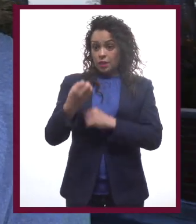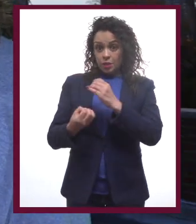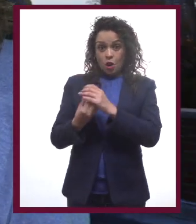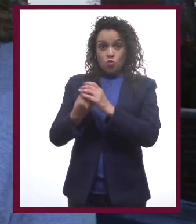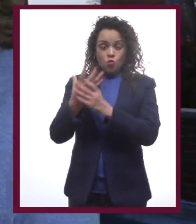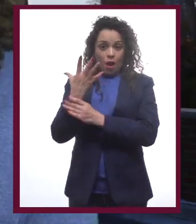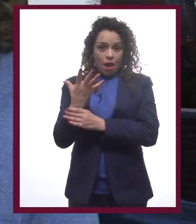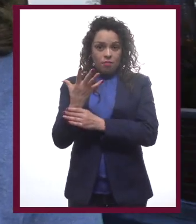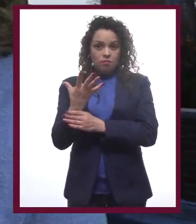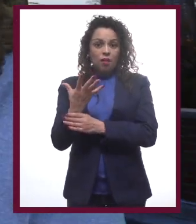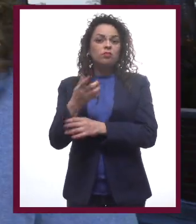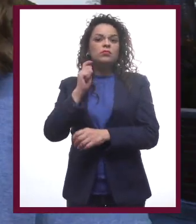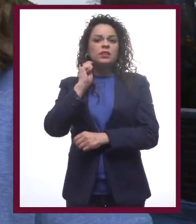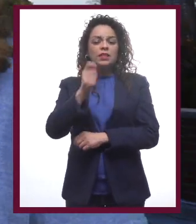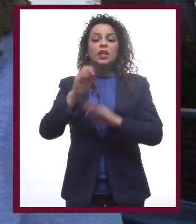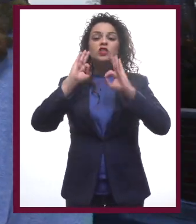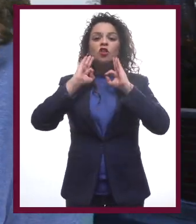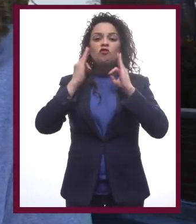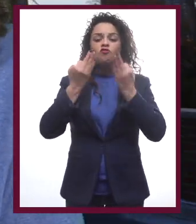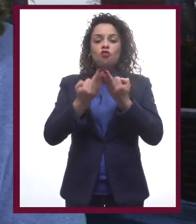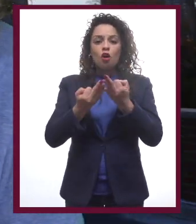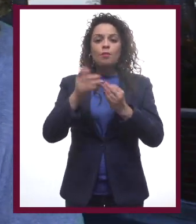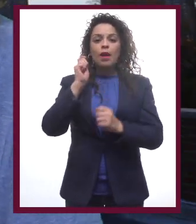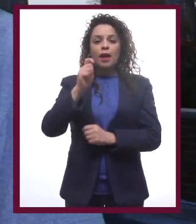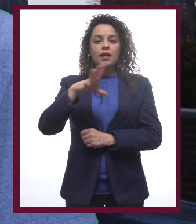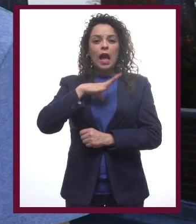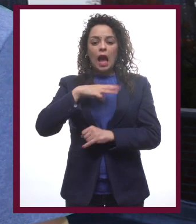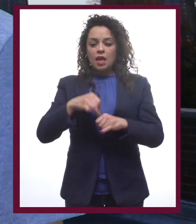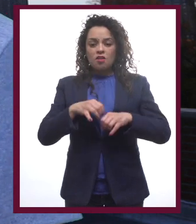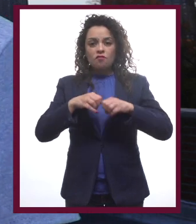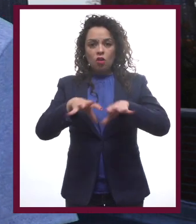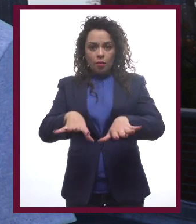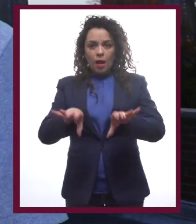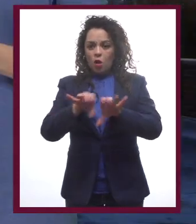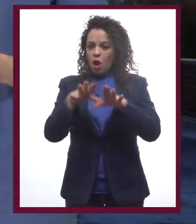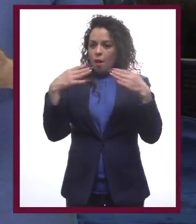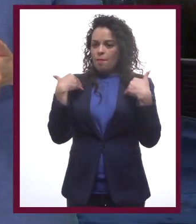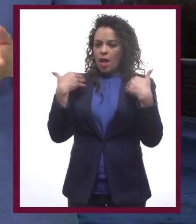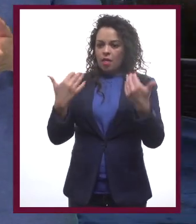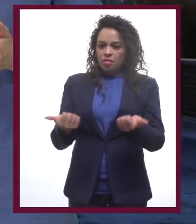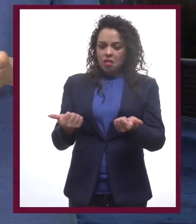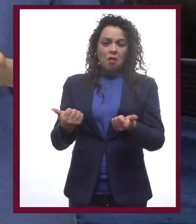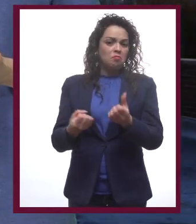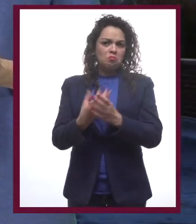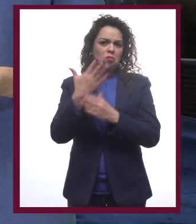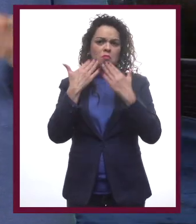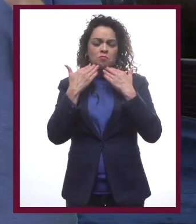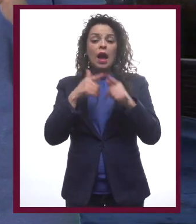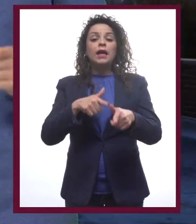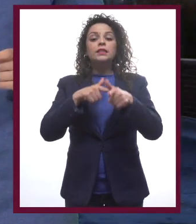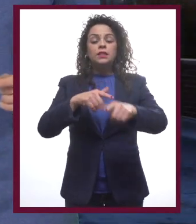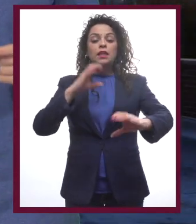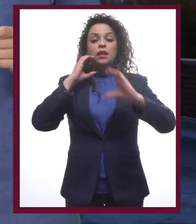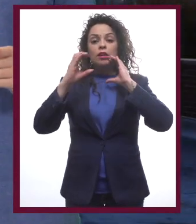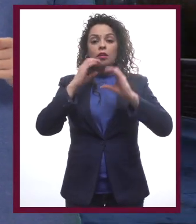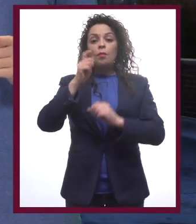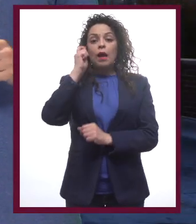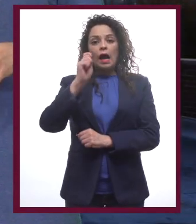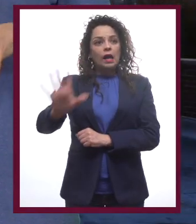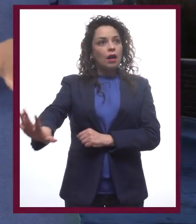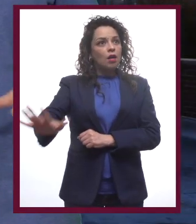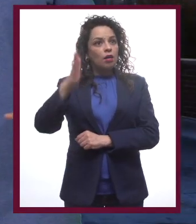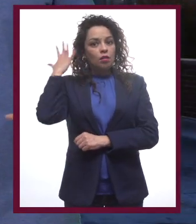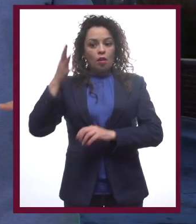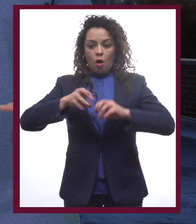nueva dinámica, si bien no ha inventado nada nuevo en cuanto a la forma en la que recibimos y digerimos la información, sí le ha dado a la